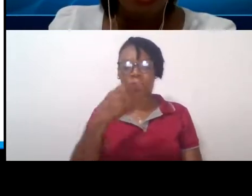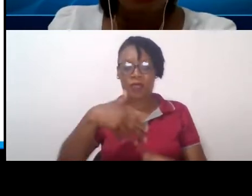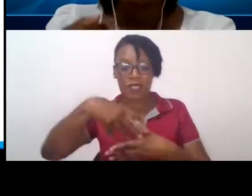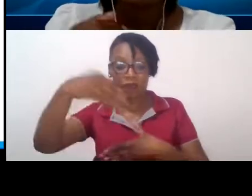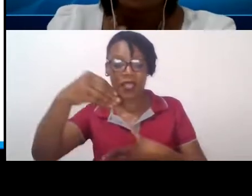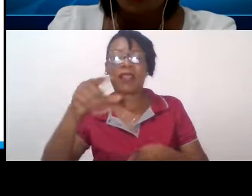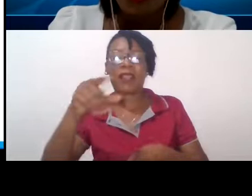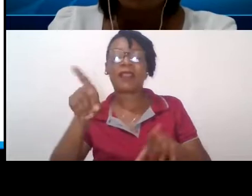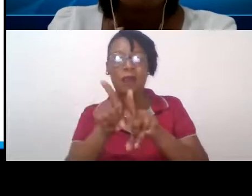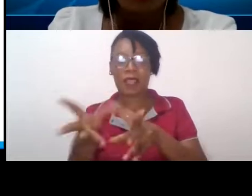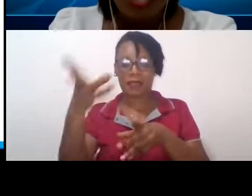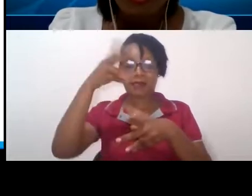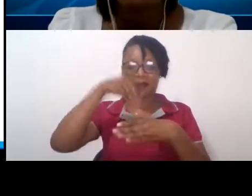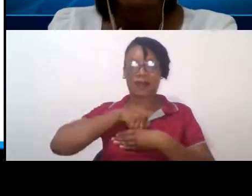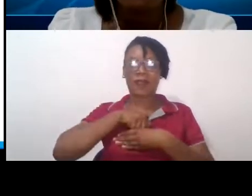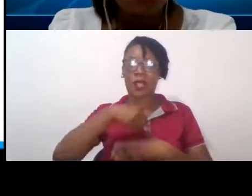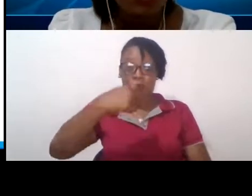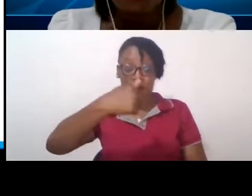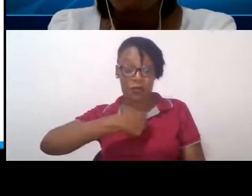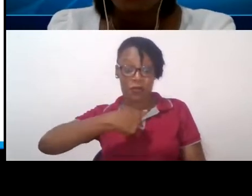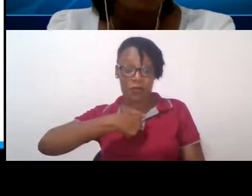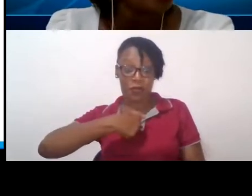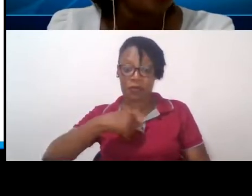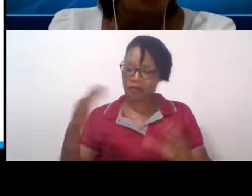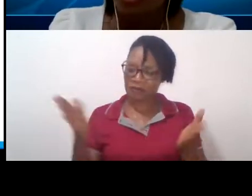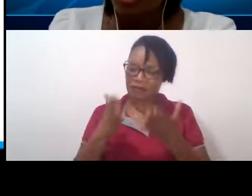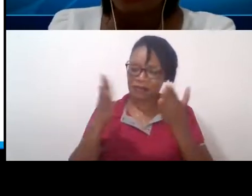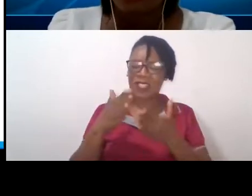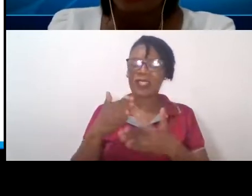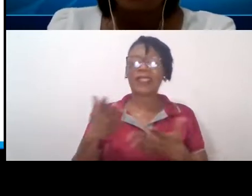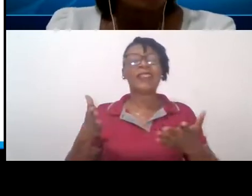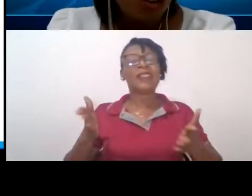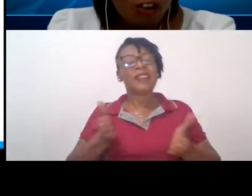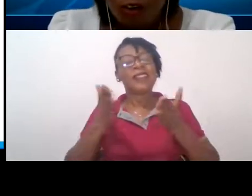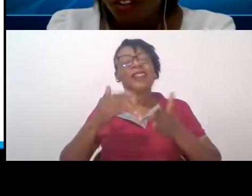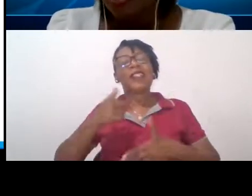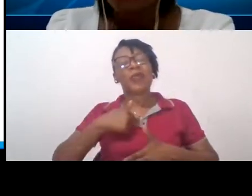hacia adentro. Yo como docente tengo que motivarme todos los días.